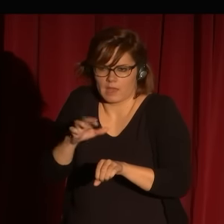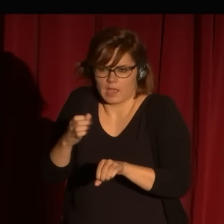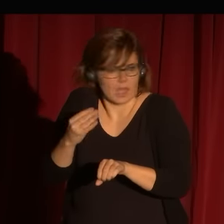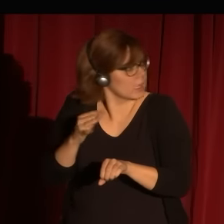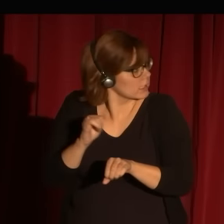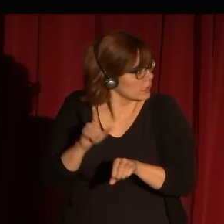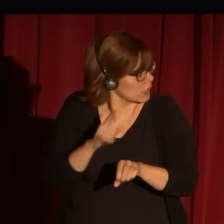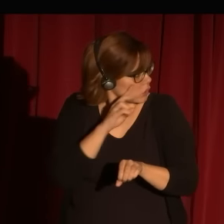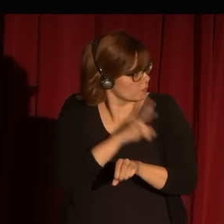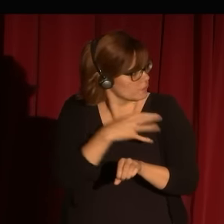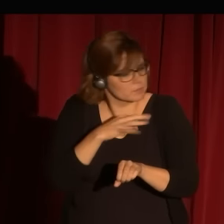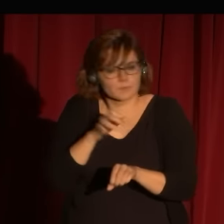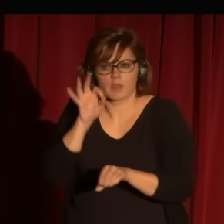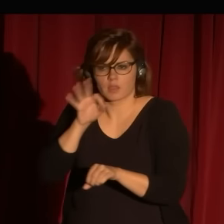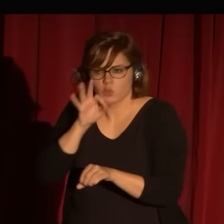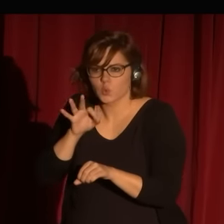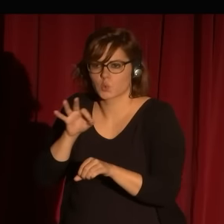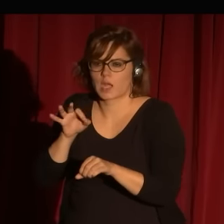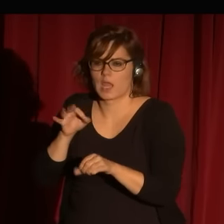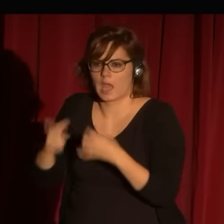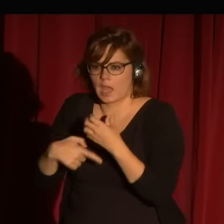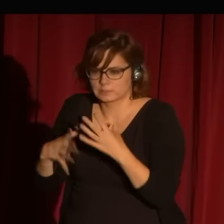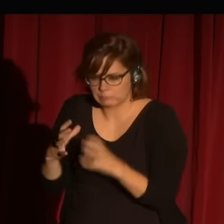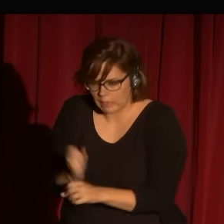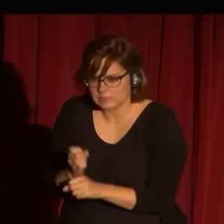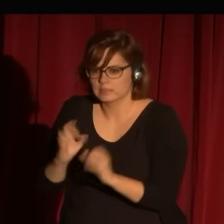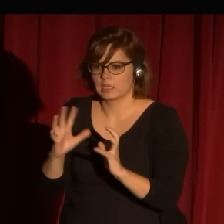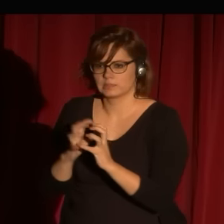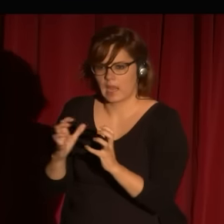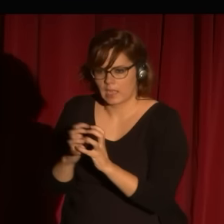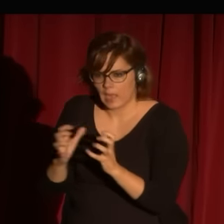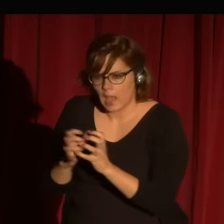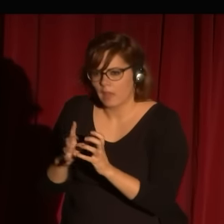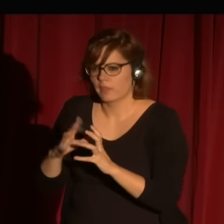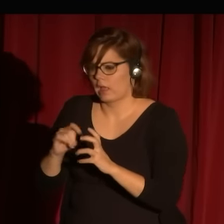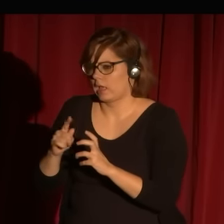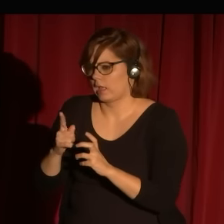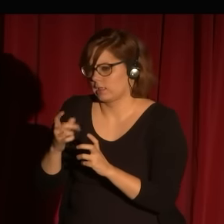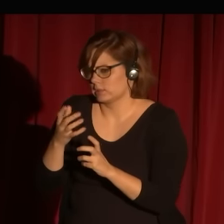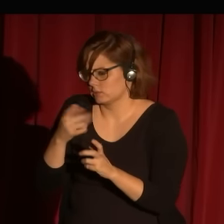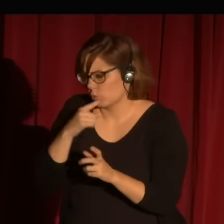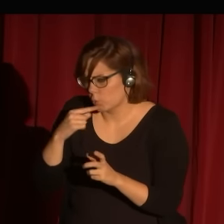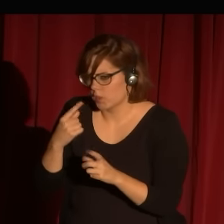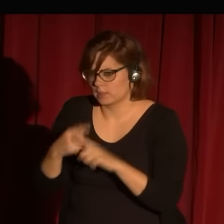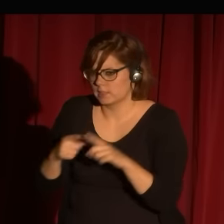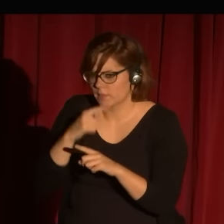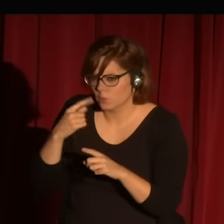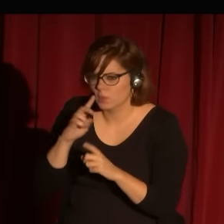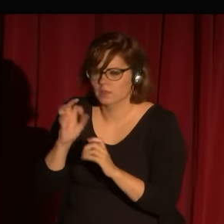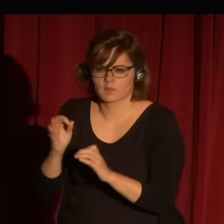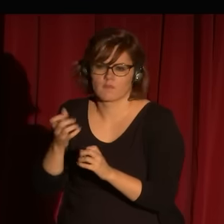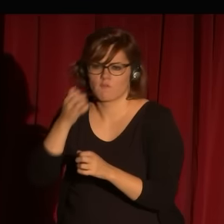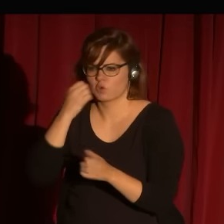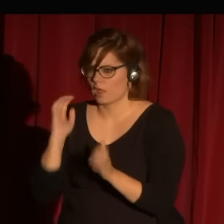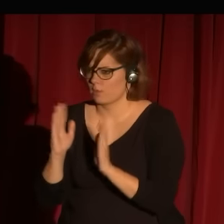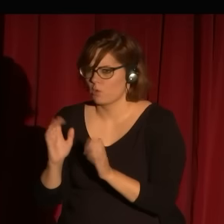un barquillo aceitunas pasas membrillo naranjas dulces semidulces y amargas quesos de muchos tipos y frutas de